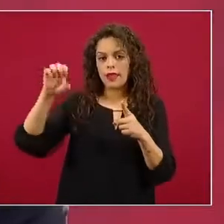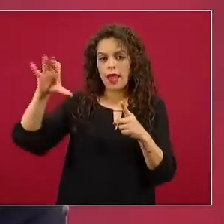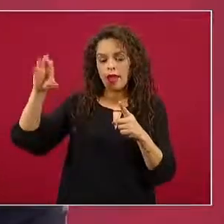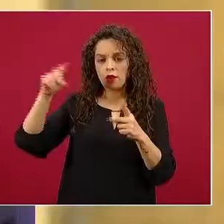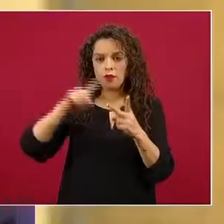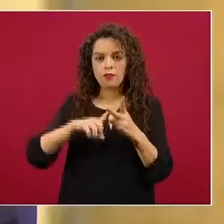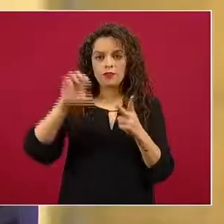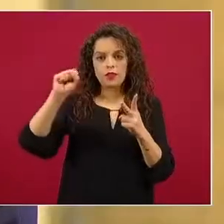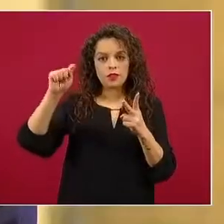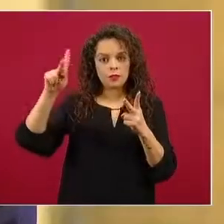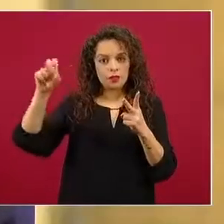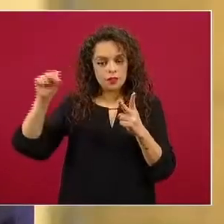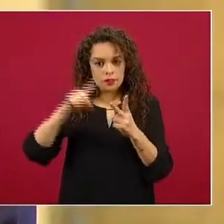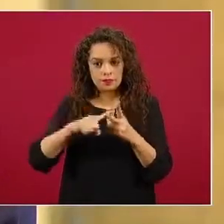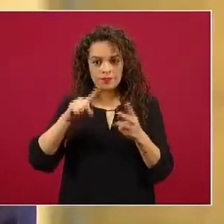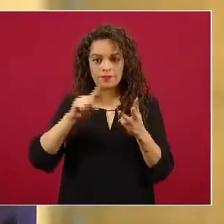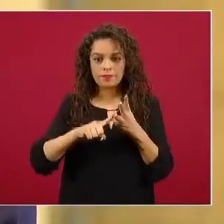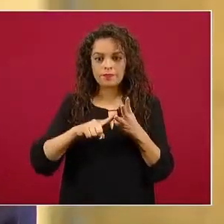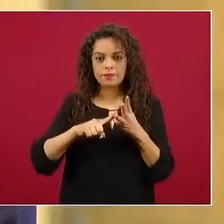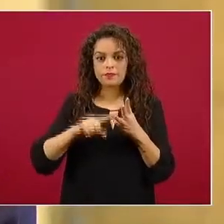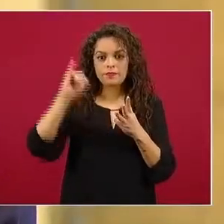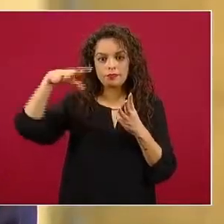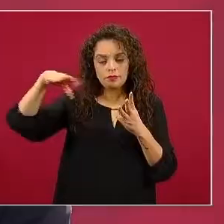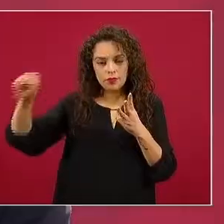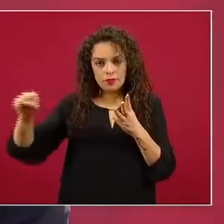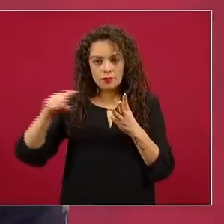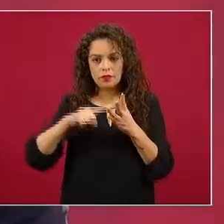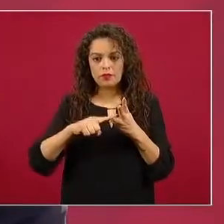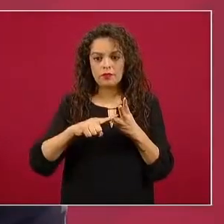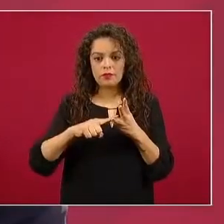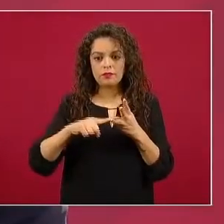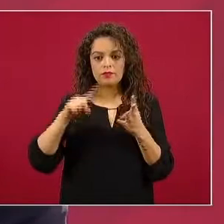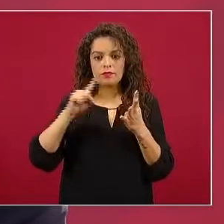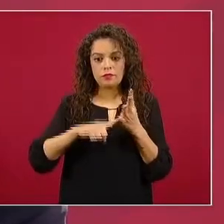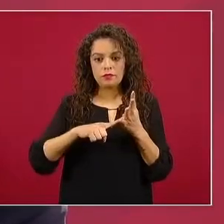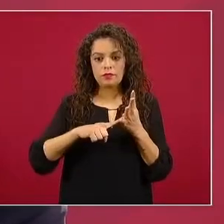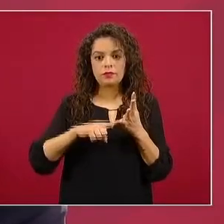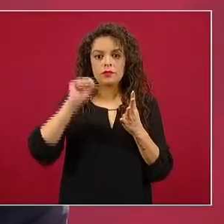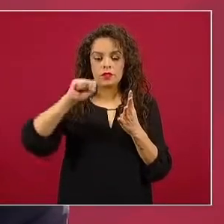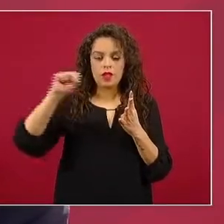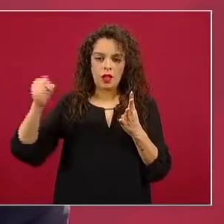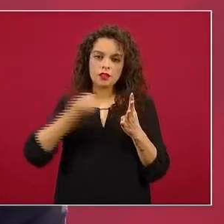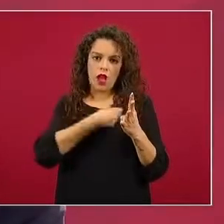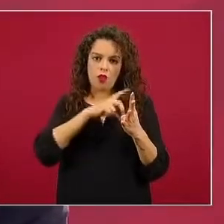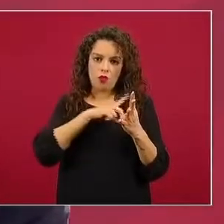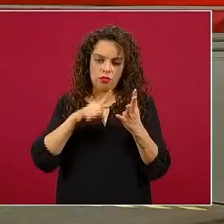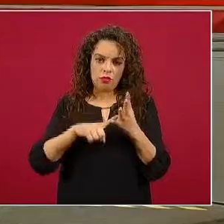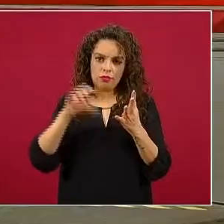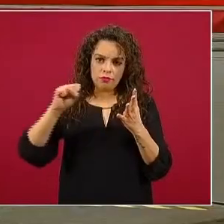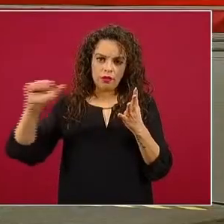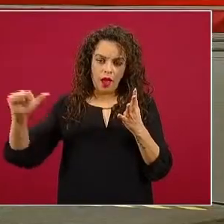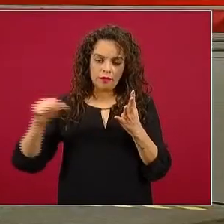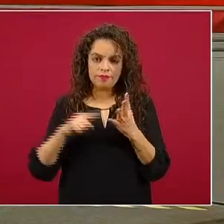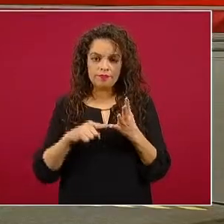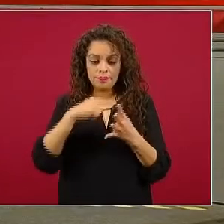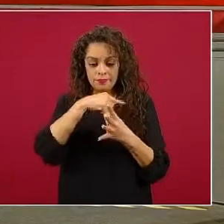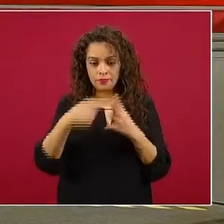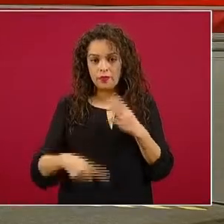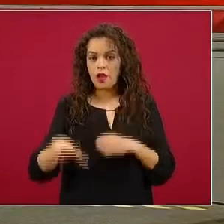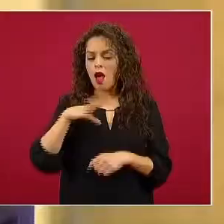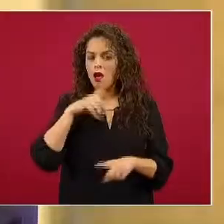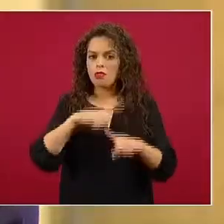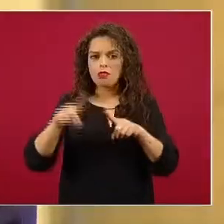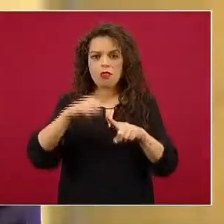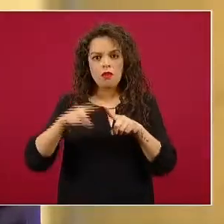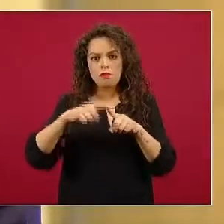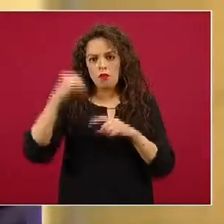del Trabajo, el Instituto Mexicano del Seguro Social y la Secretaría de Salud. Y hemos diseñado todos los distintos instrumentos,